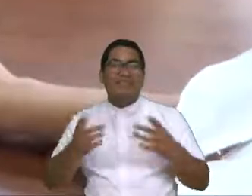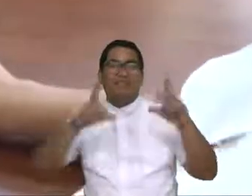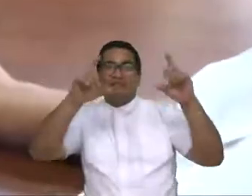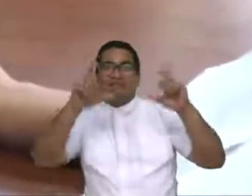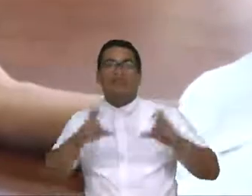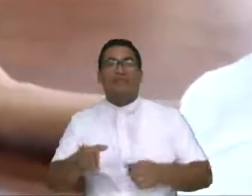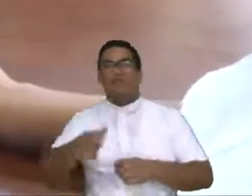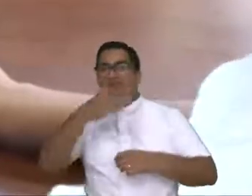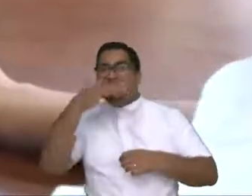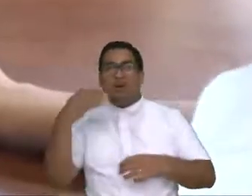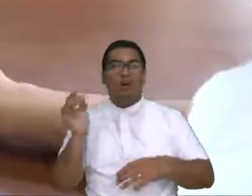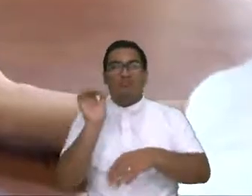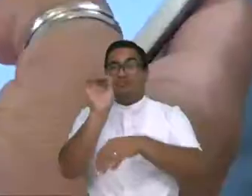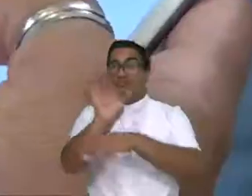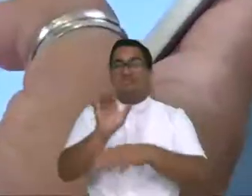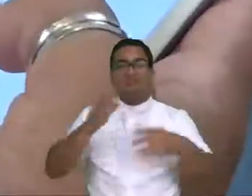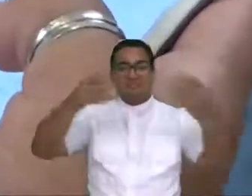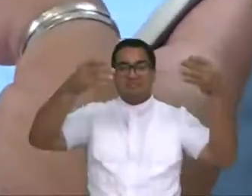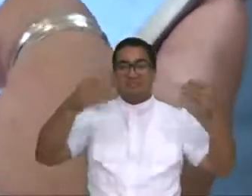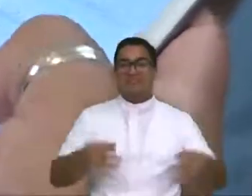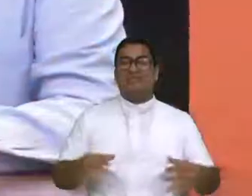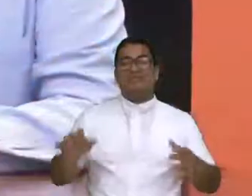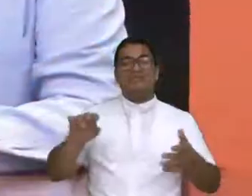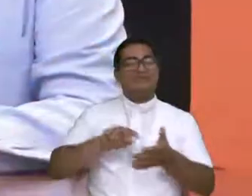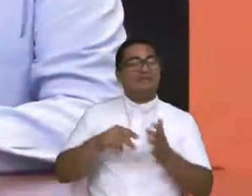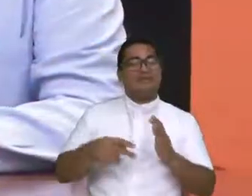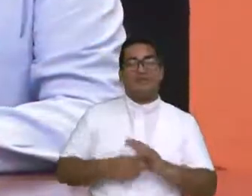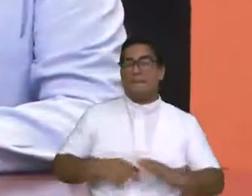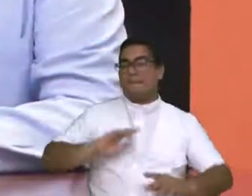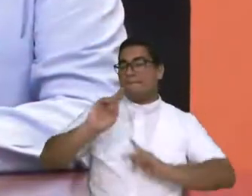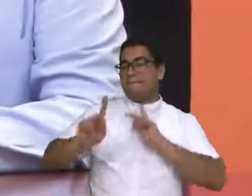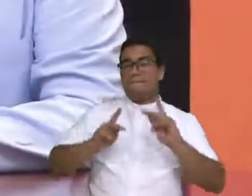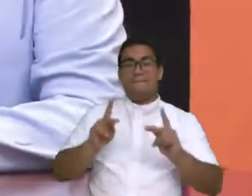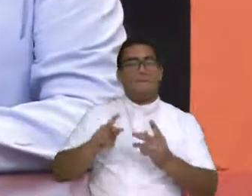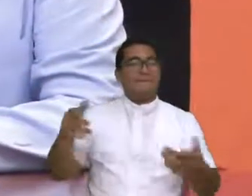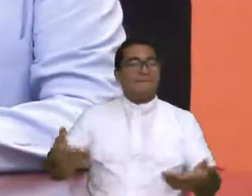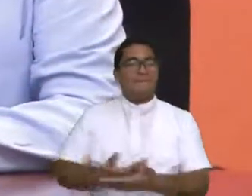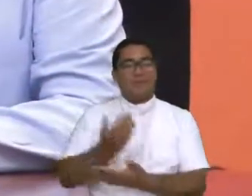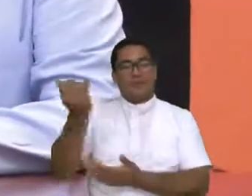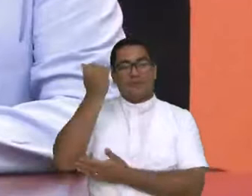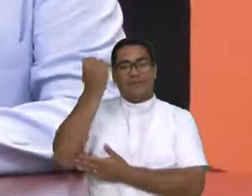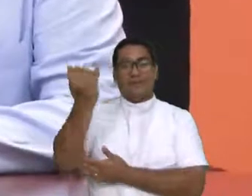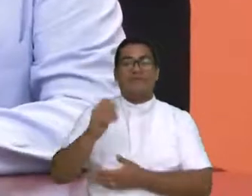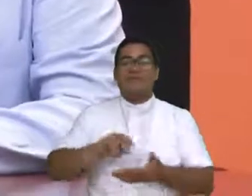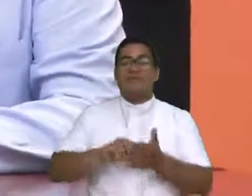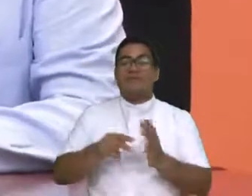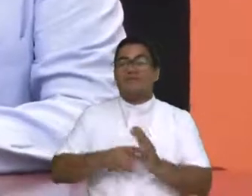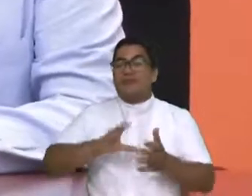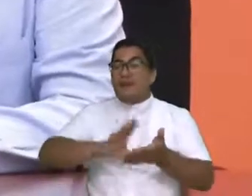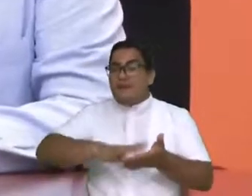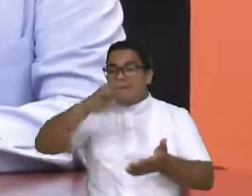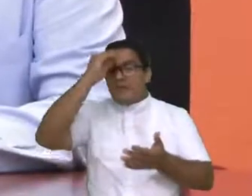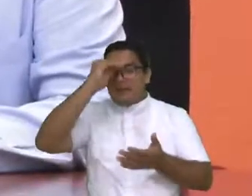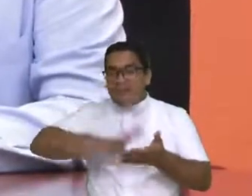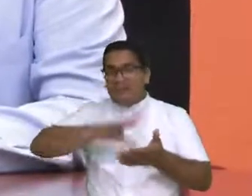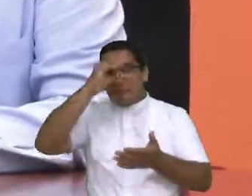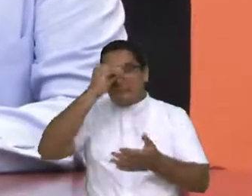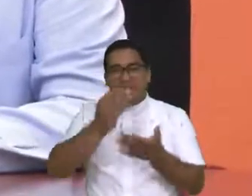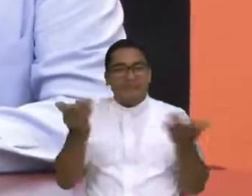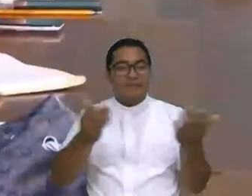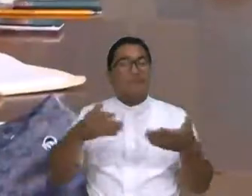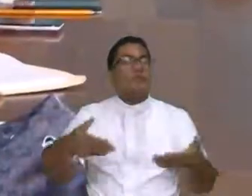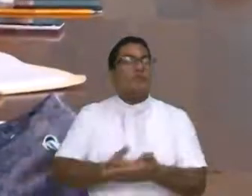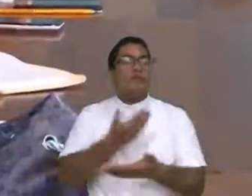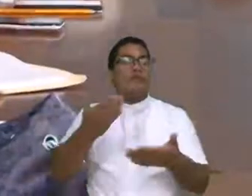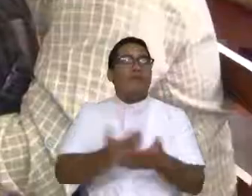con colores, no es lo mismo, porque estamos frente a un aprendizaje que está mediado por la